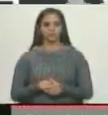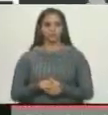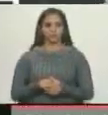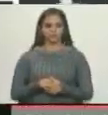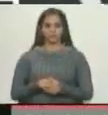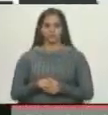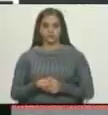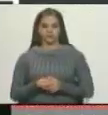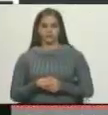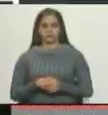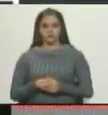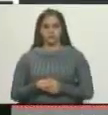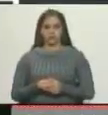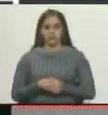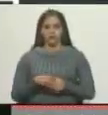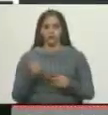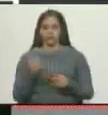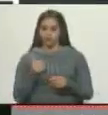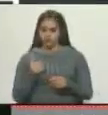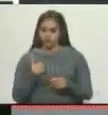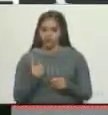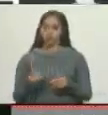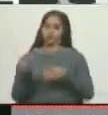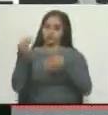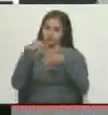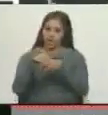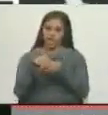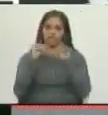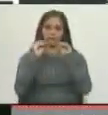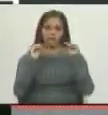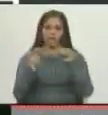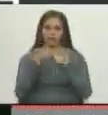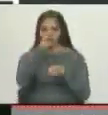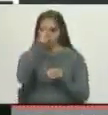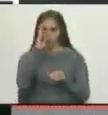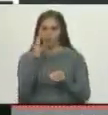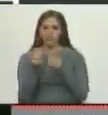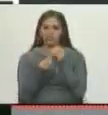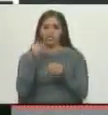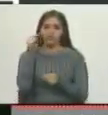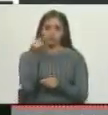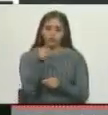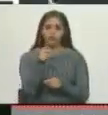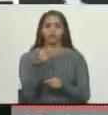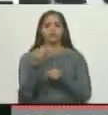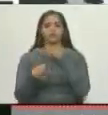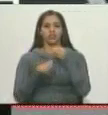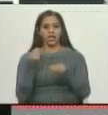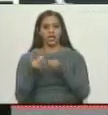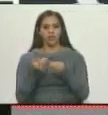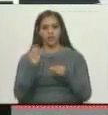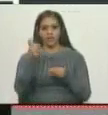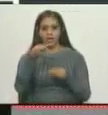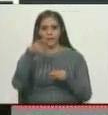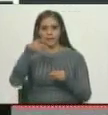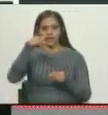Yo me sumo, Diosdado, al llamado que hiciste tú, que hizo el gran polo